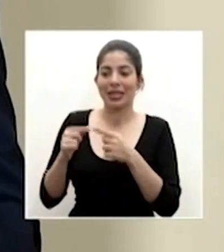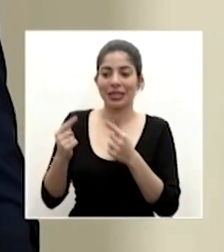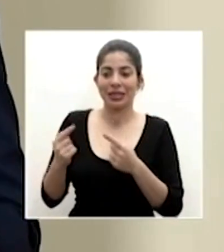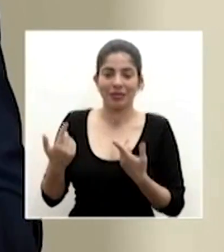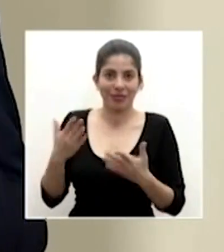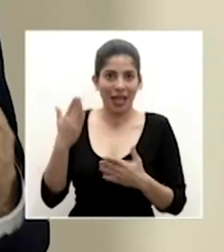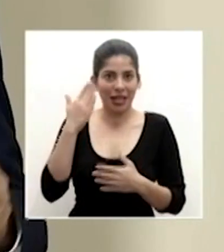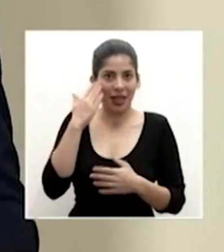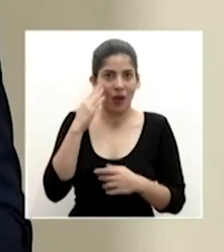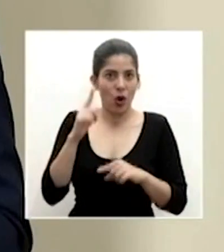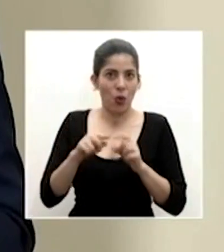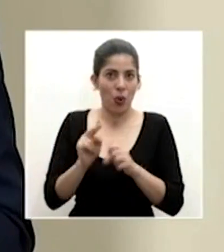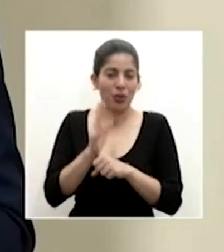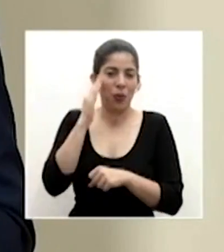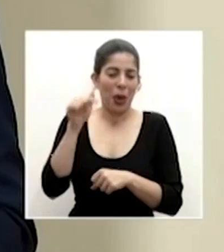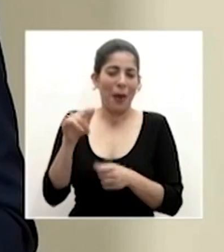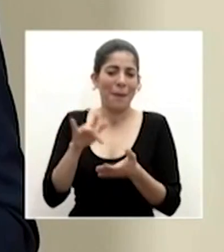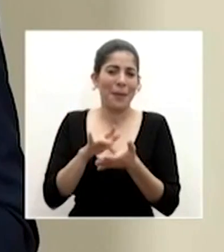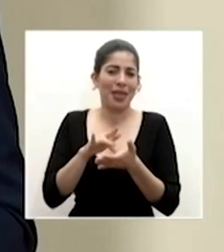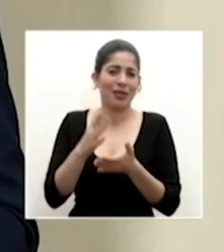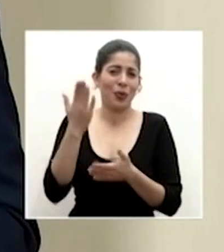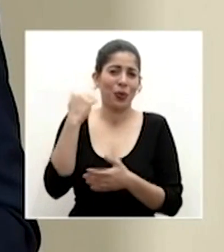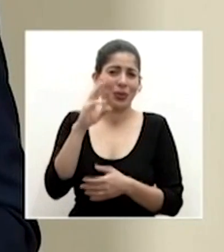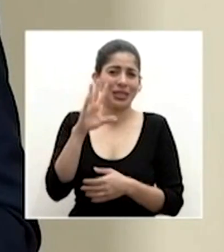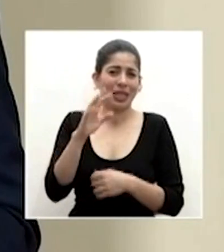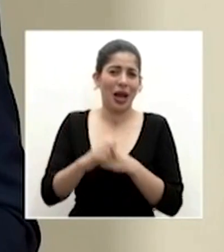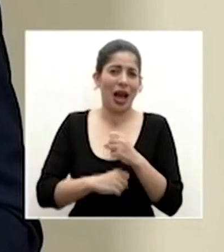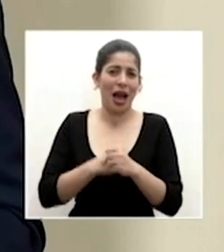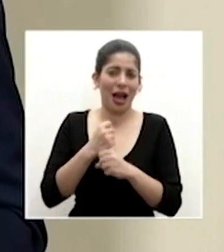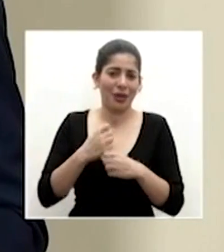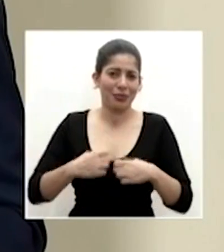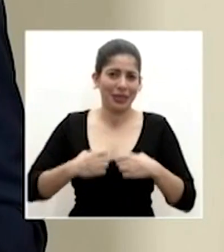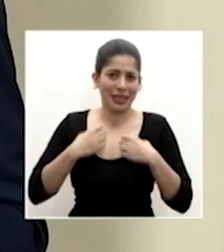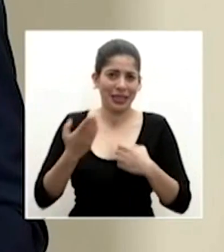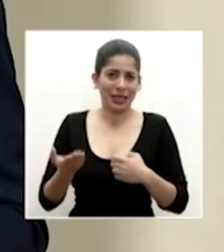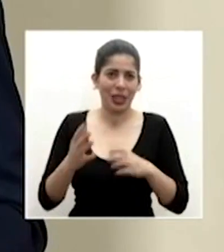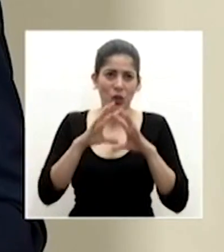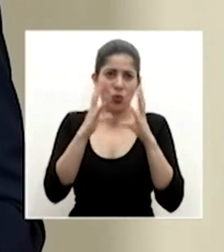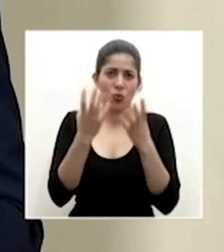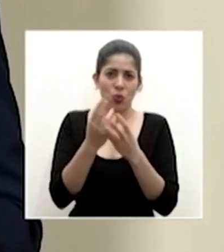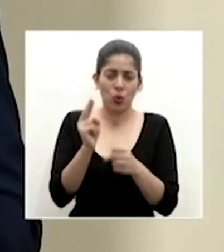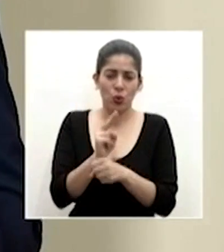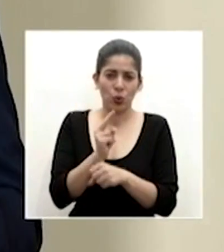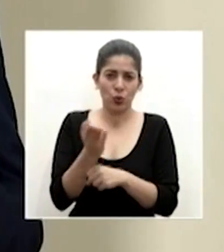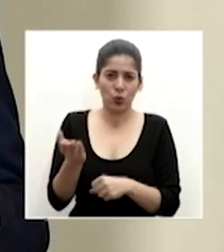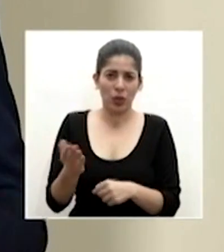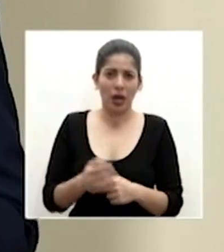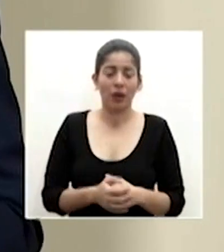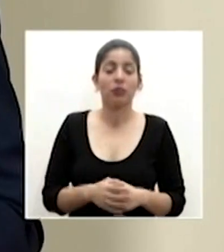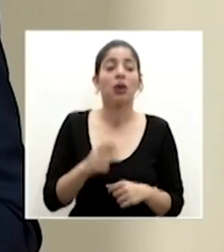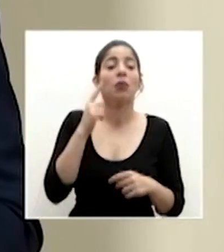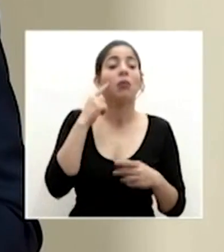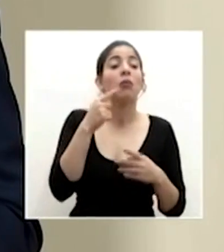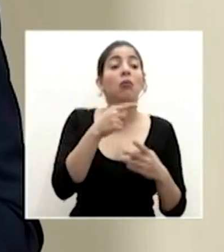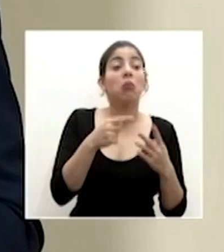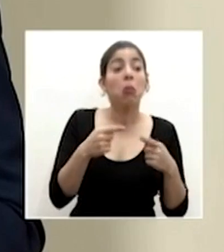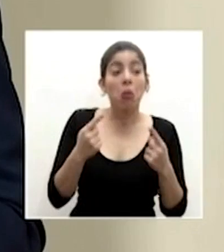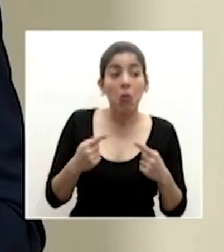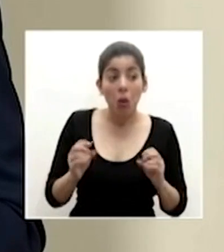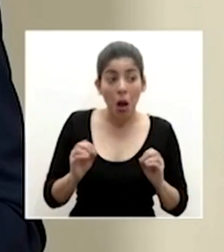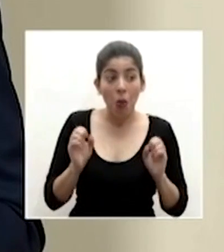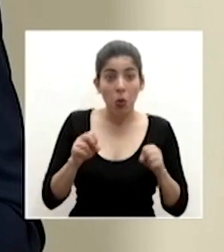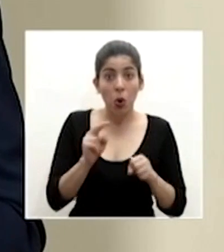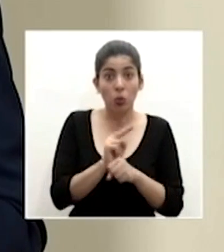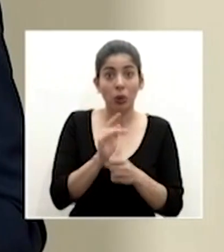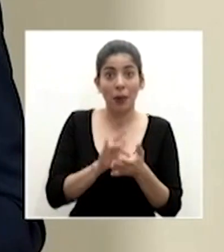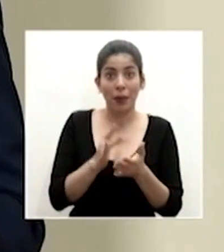se conocen, porque este es un medicamento desde hace 65 años que se utiliza en el mundo, contra el uso de ese